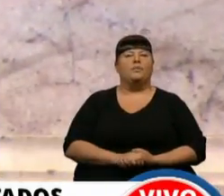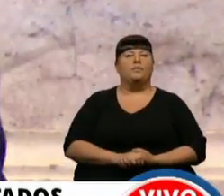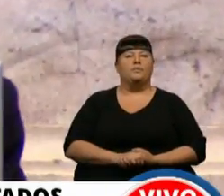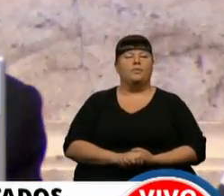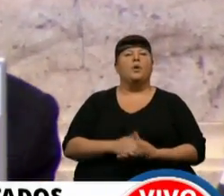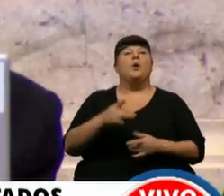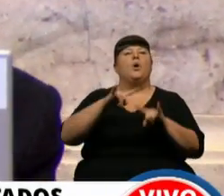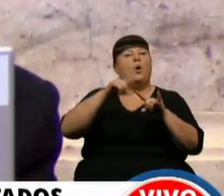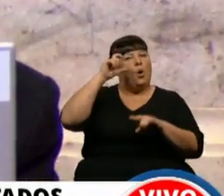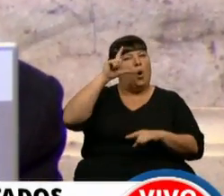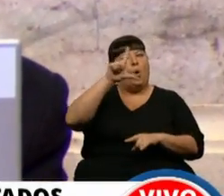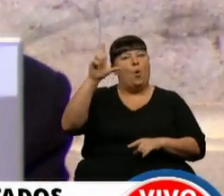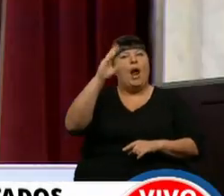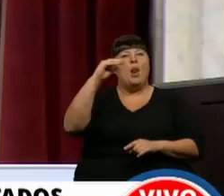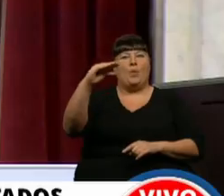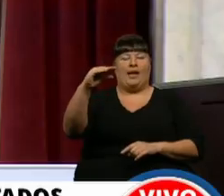huelva